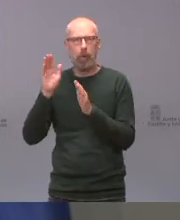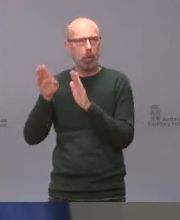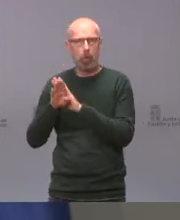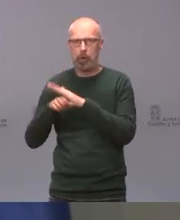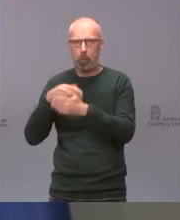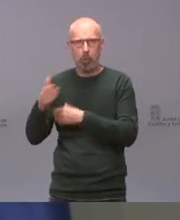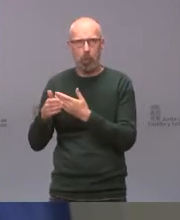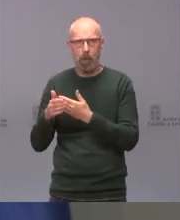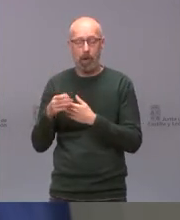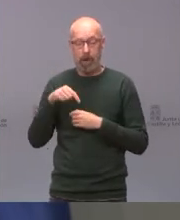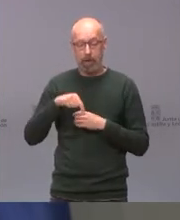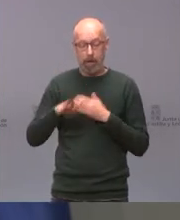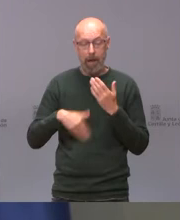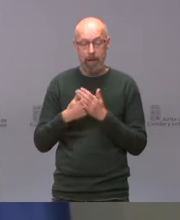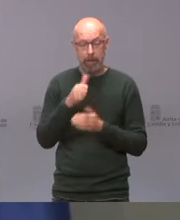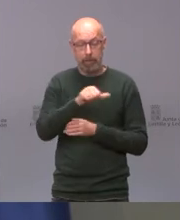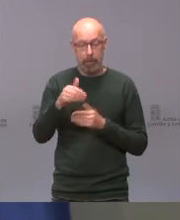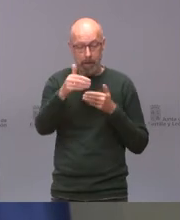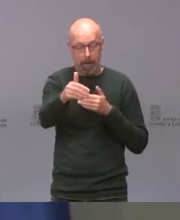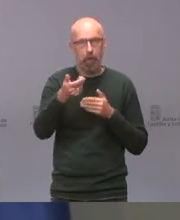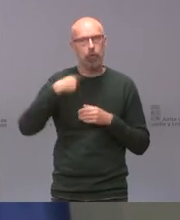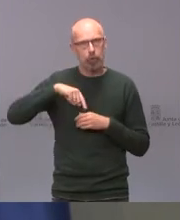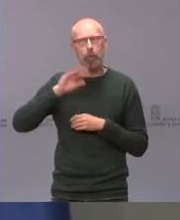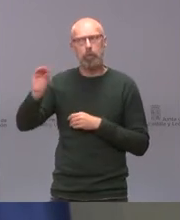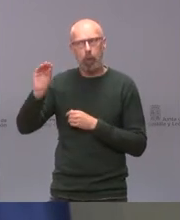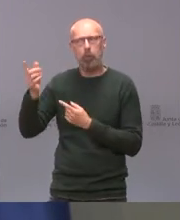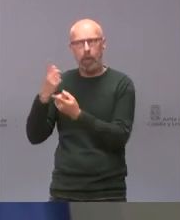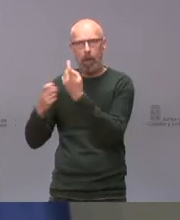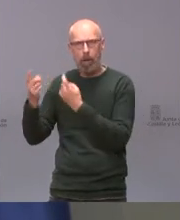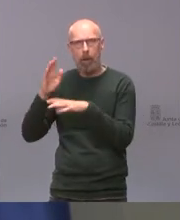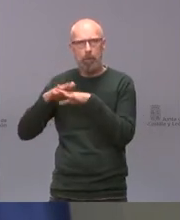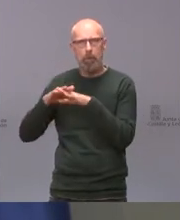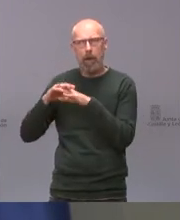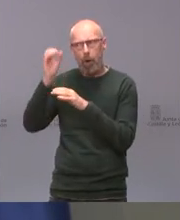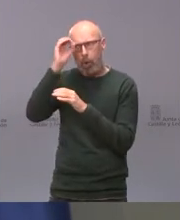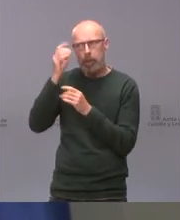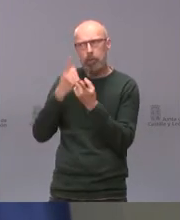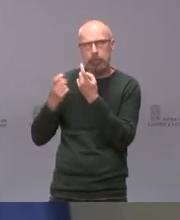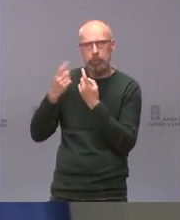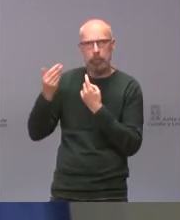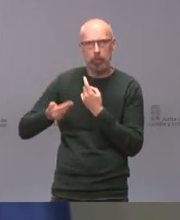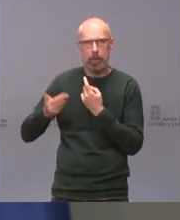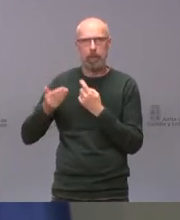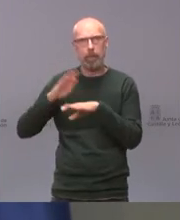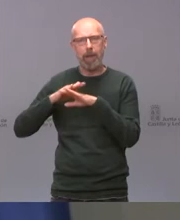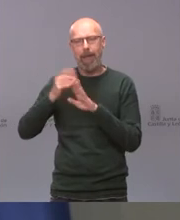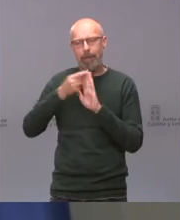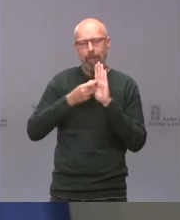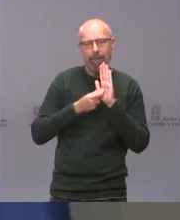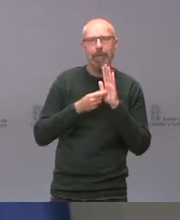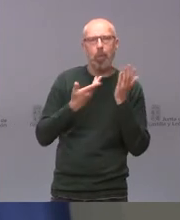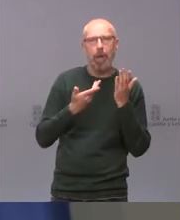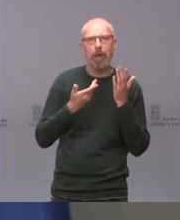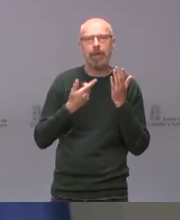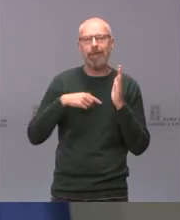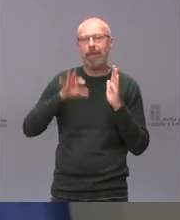vamos a consultar con ellos, a evaluar la situación. Por eso, entre otras cosas, no se toman las medidas de un día